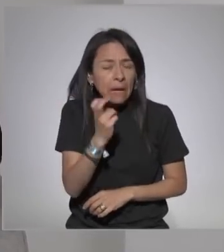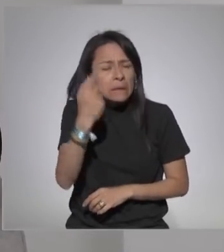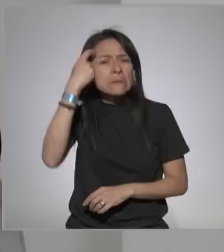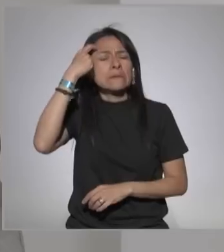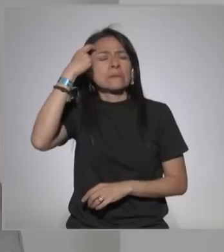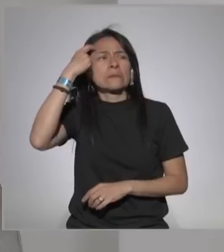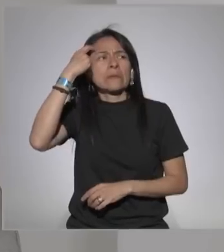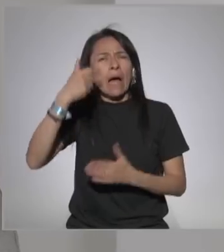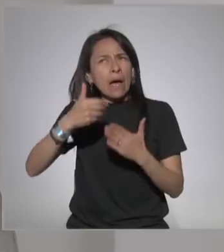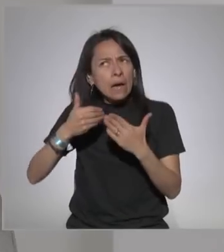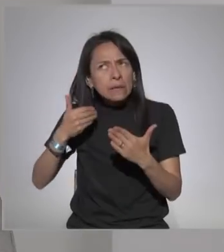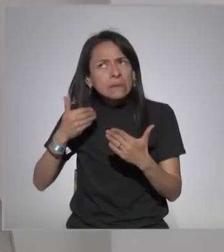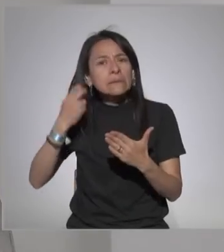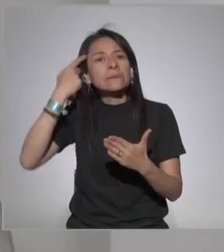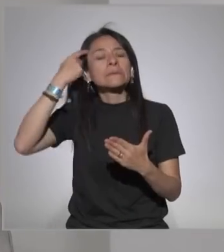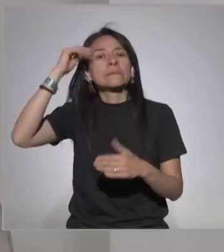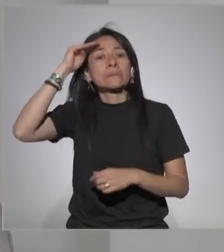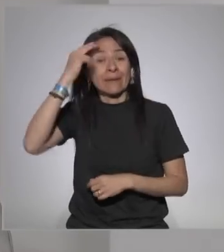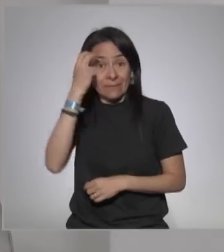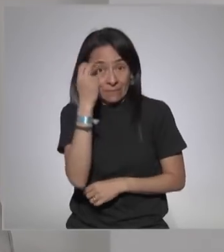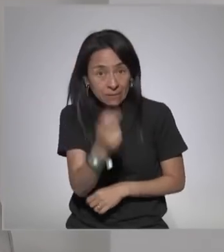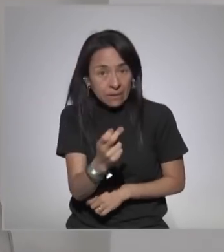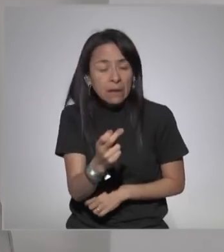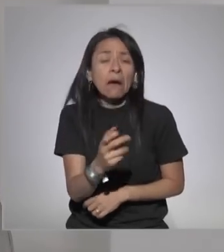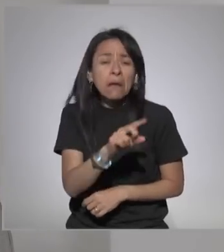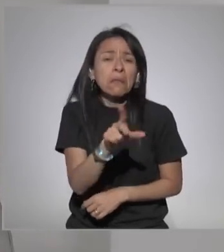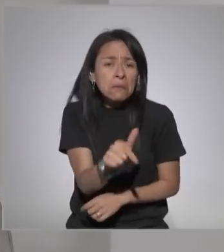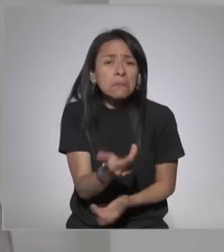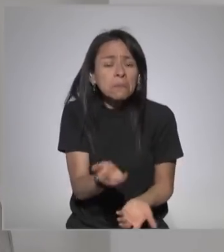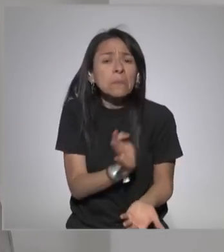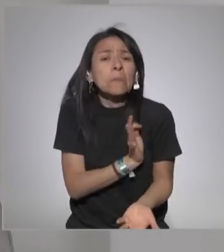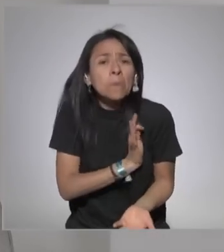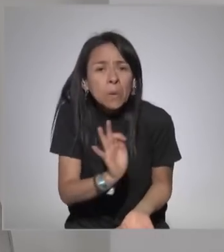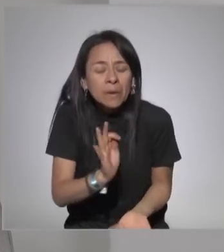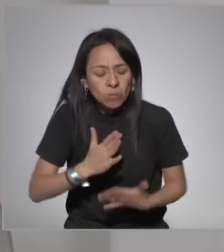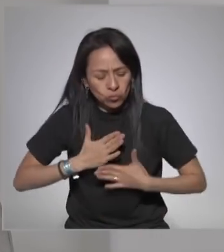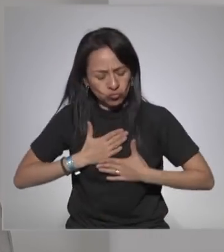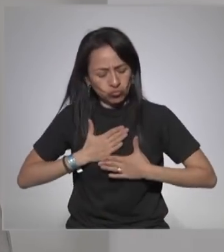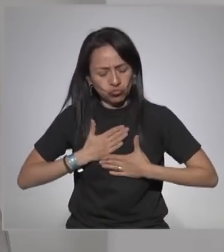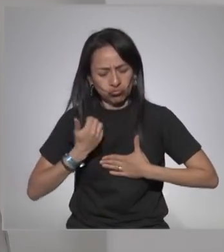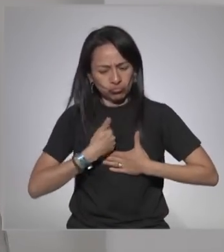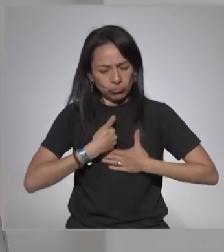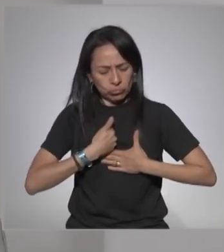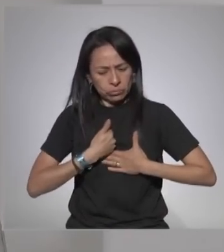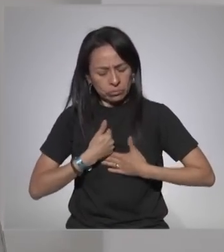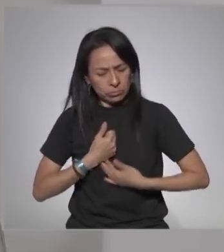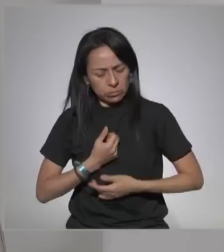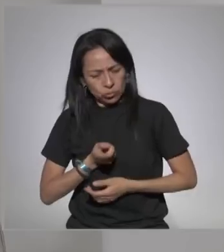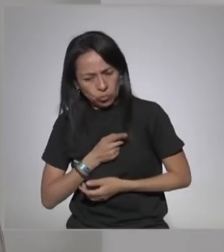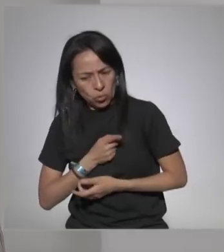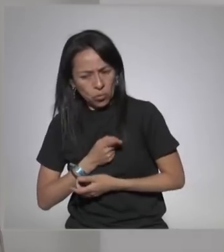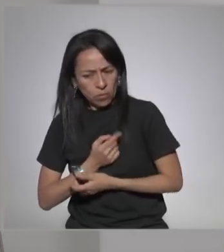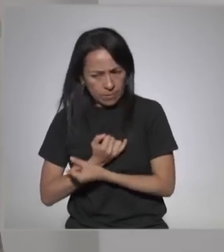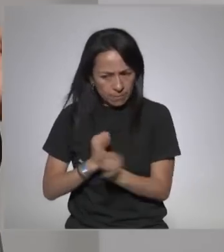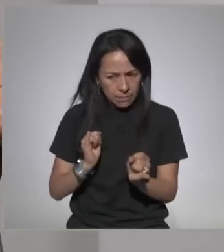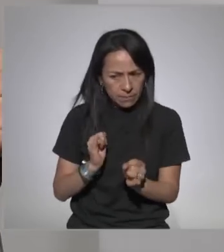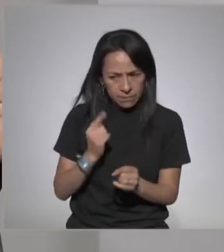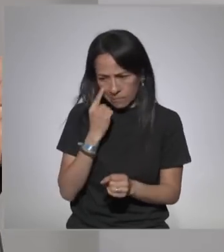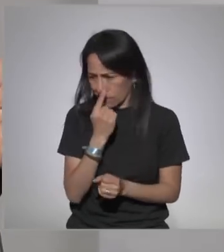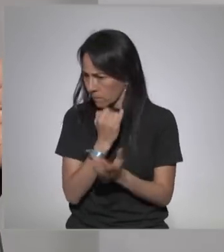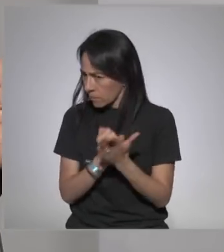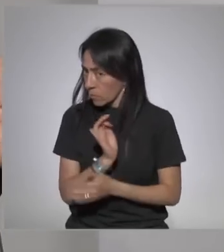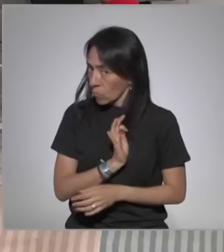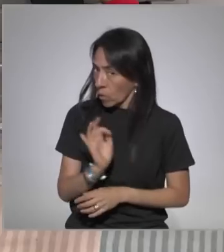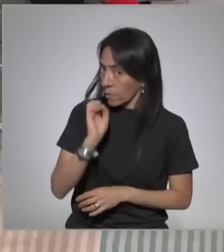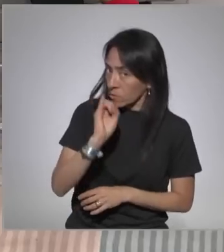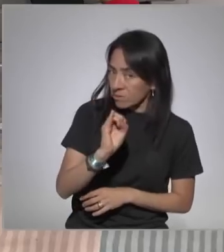parte, vamos a ser como más prácticos para saber en mi autonomía si puedo tomar decisiones o no, o desafortunadamente